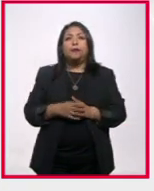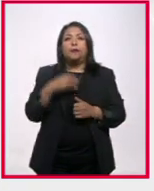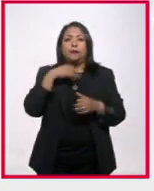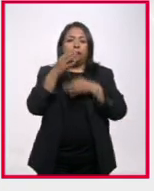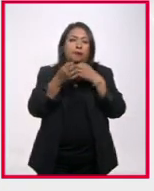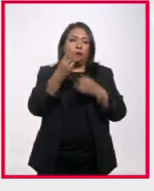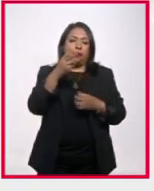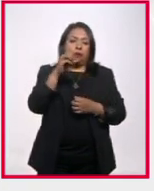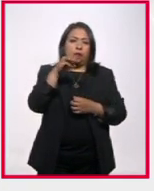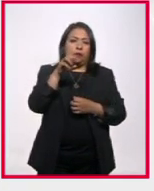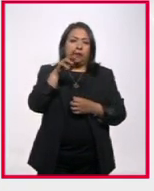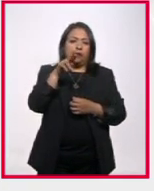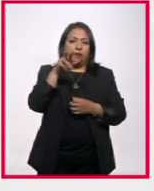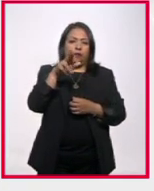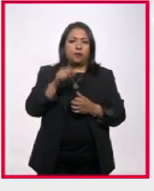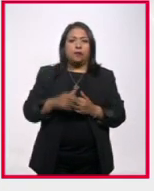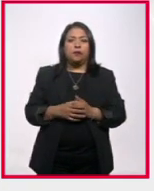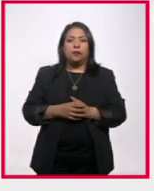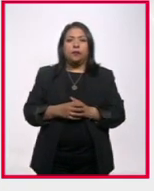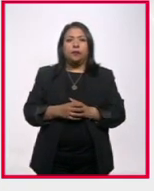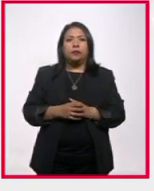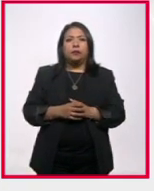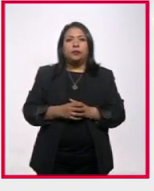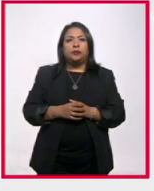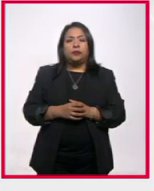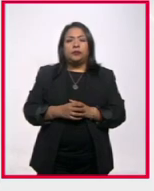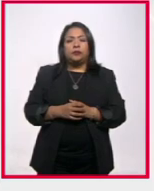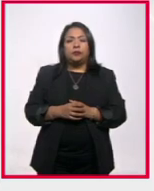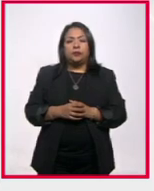Noticias 22, Omar Vera.